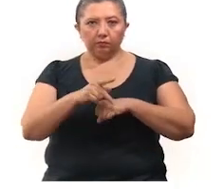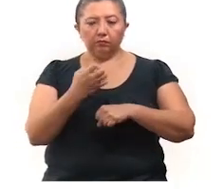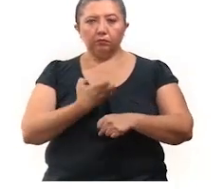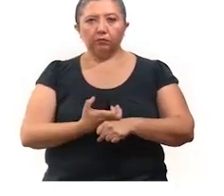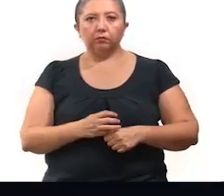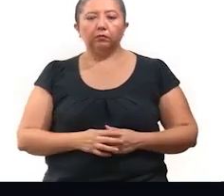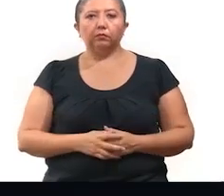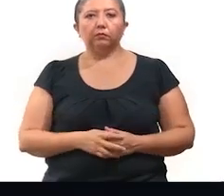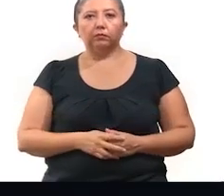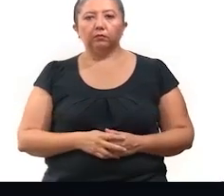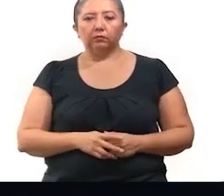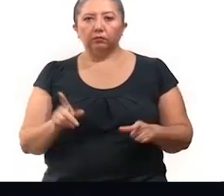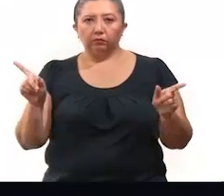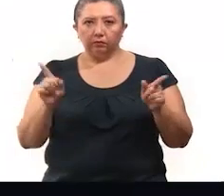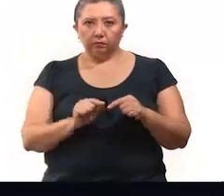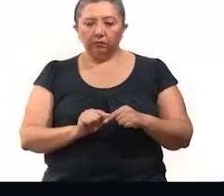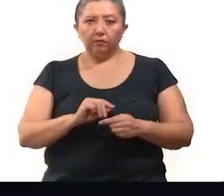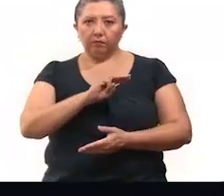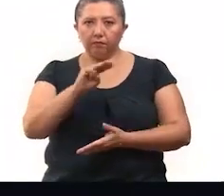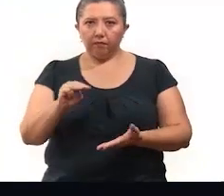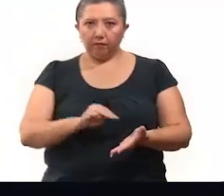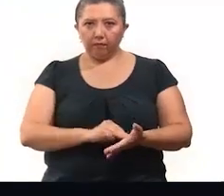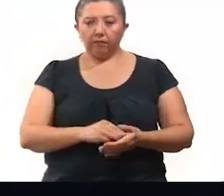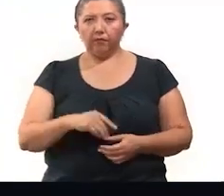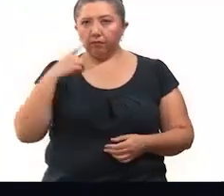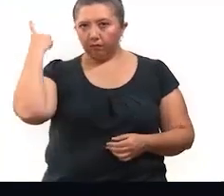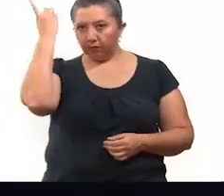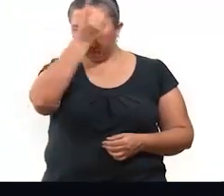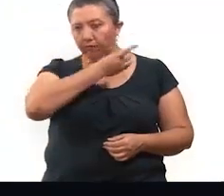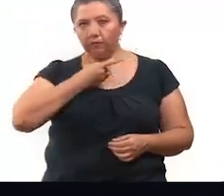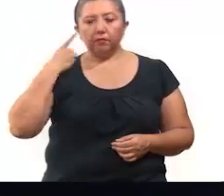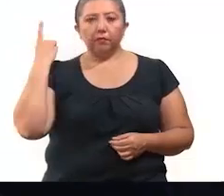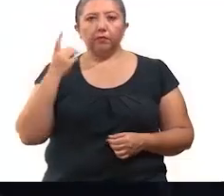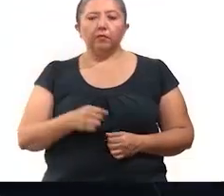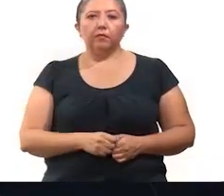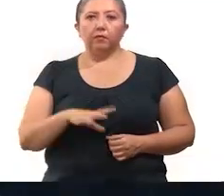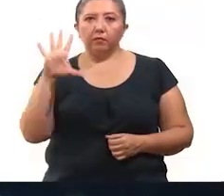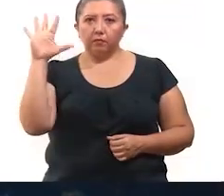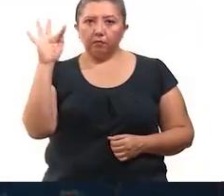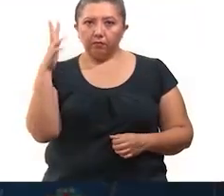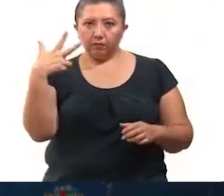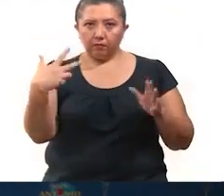otro estado. Específicamente en Mérida se han diagnosticado